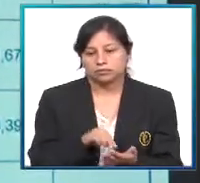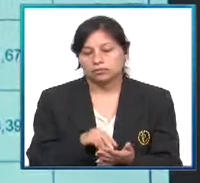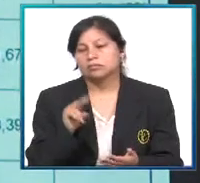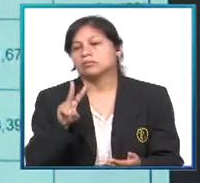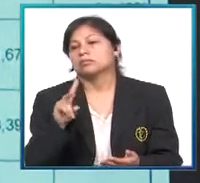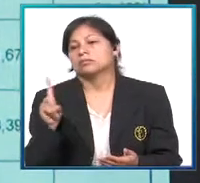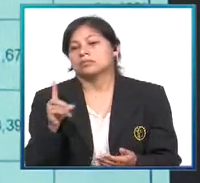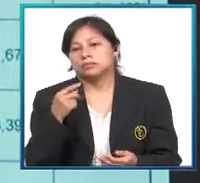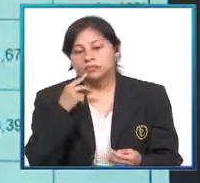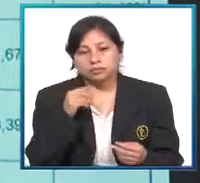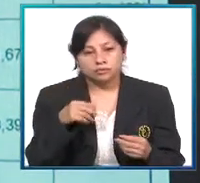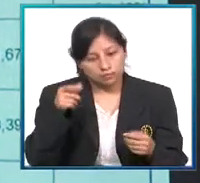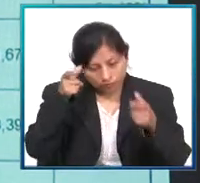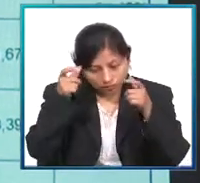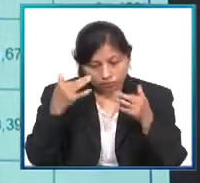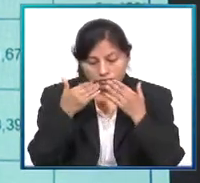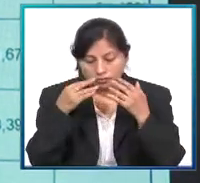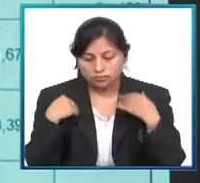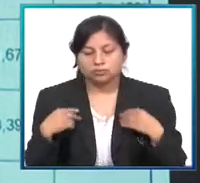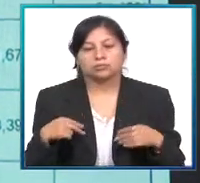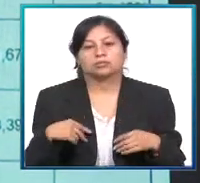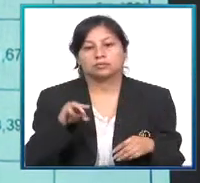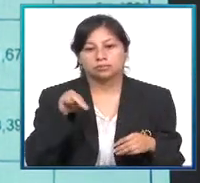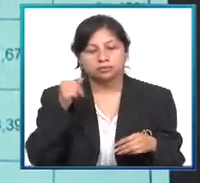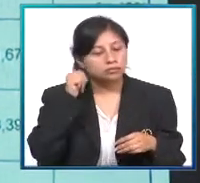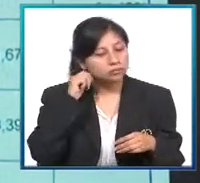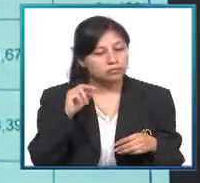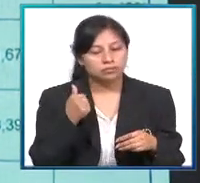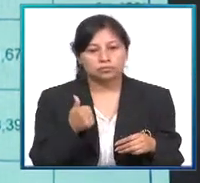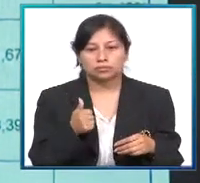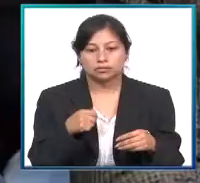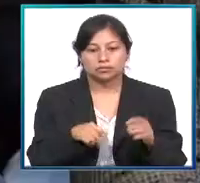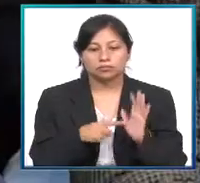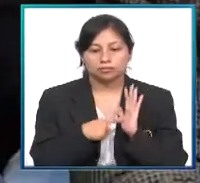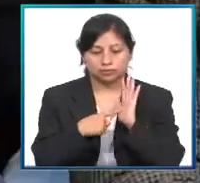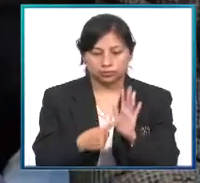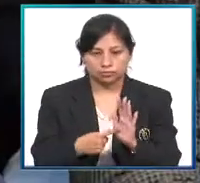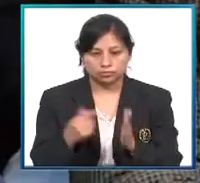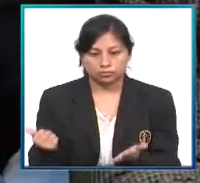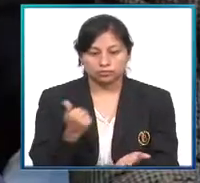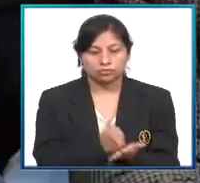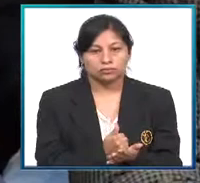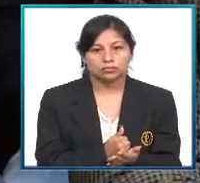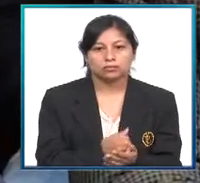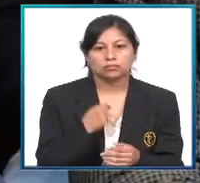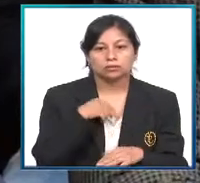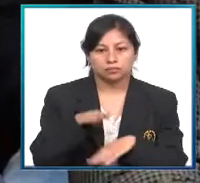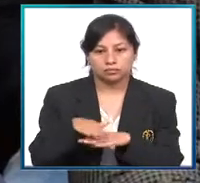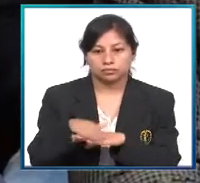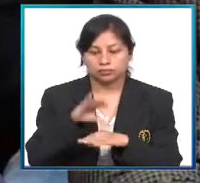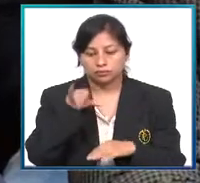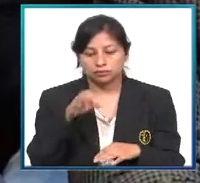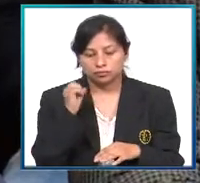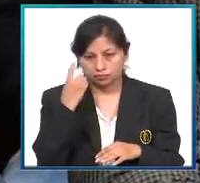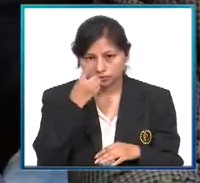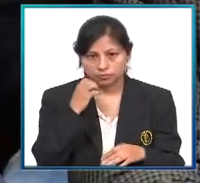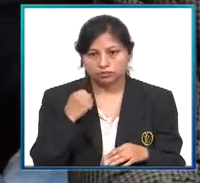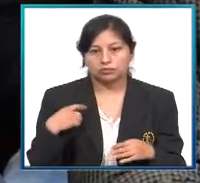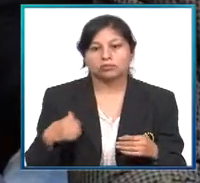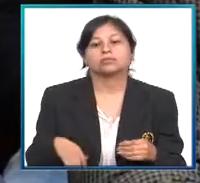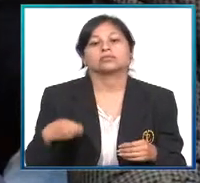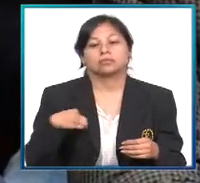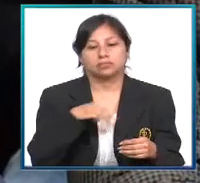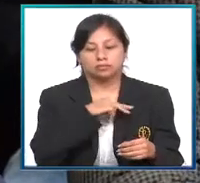el Ministerio de Ganadería y Alimentación, MAGA, está presentando al Congreso para su aprobación, se citó a José Ángel López, ministro